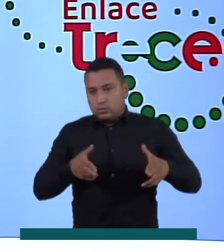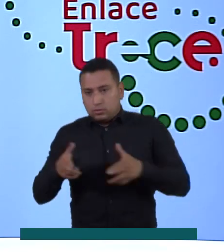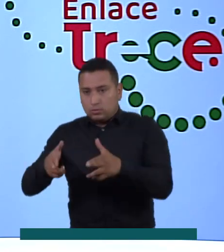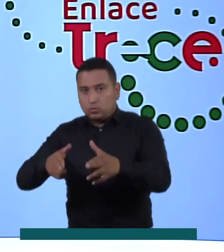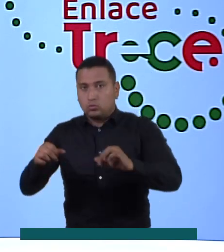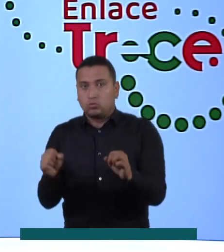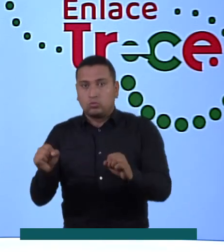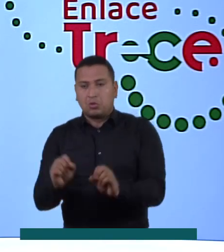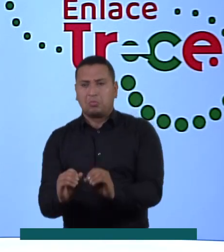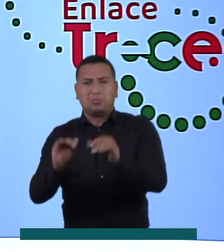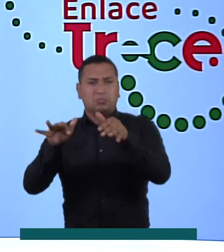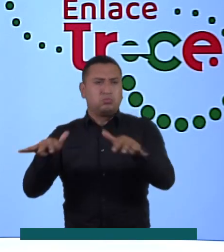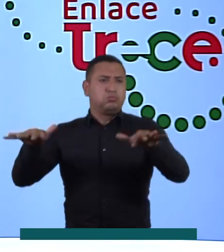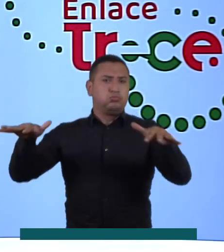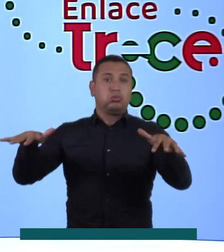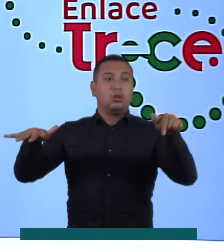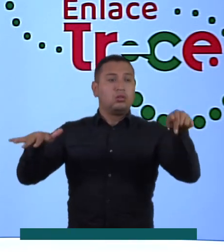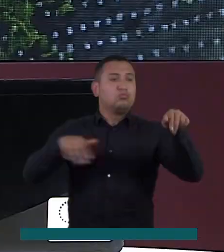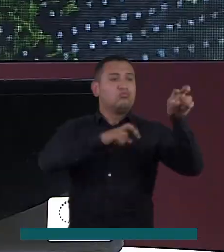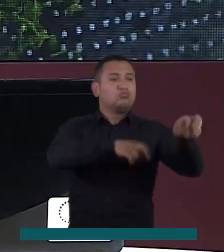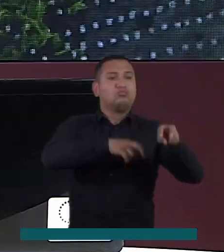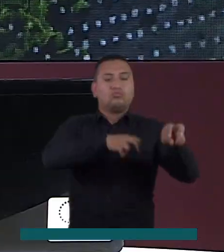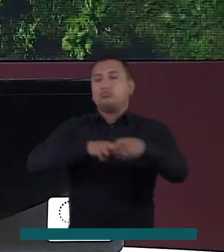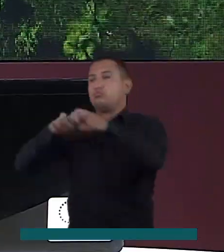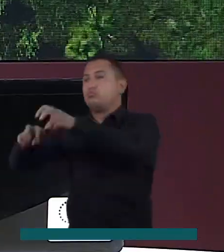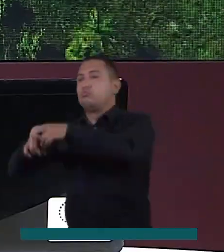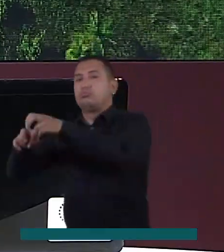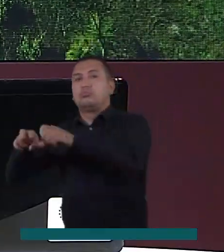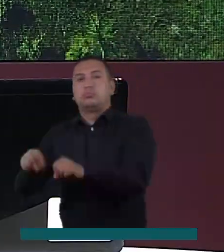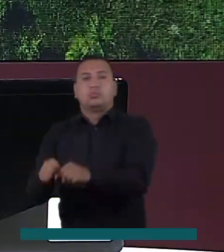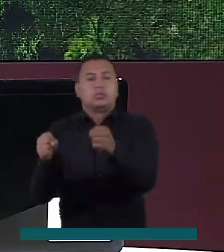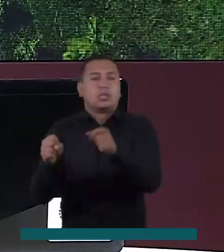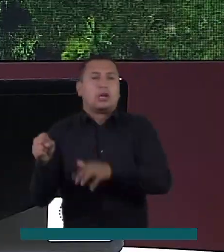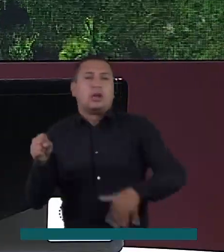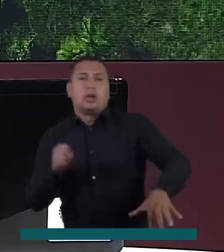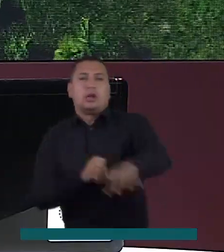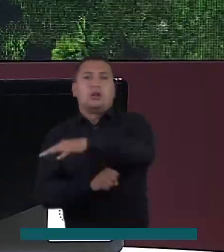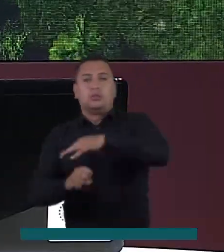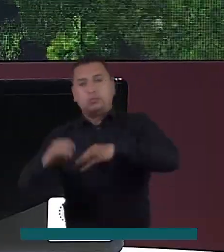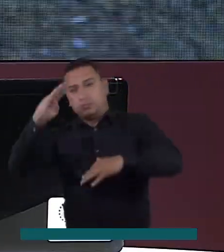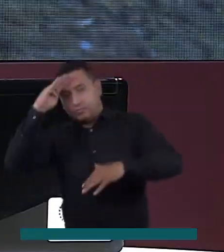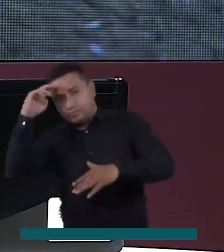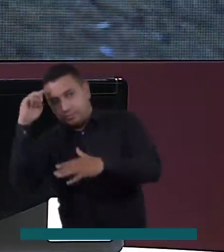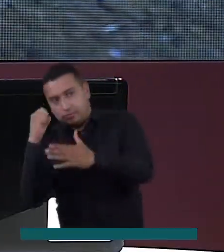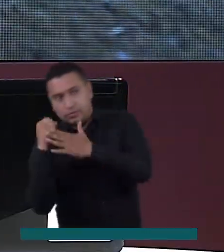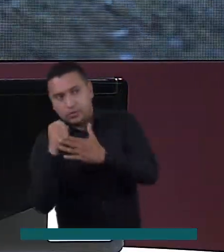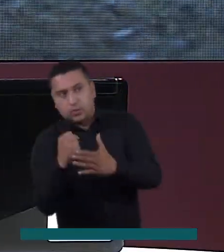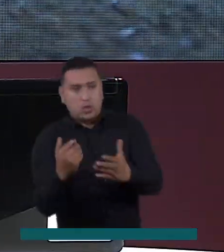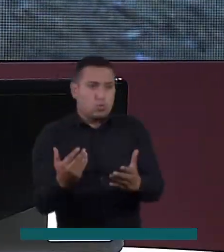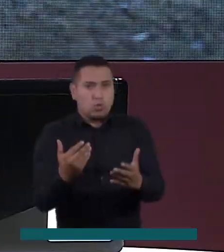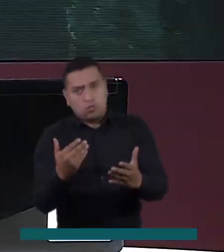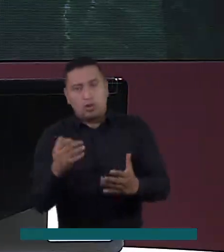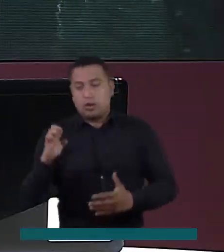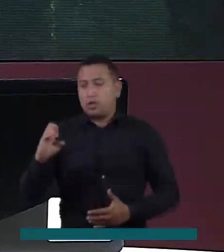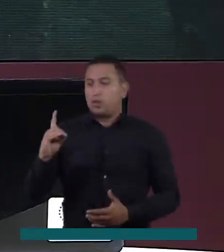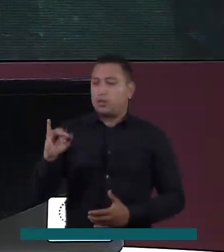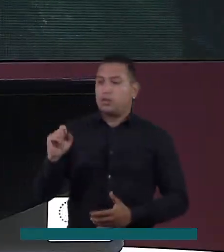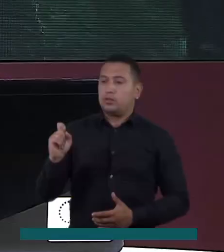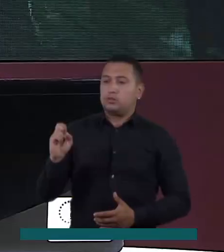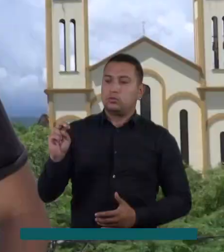inundaciones arrasaron cientos de cultivos. Las autoridades trabajan para ayudar a los afectados. Edickson Ruiz nos tiene la información.